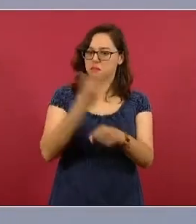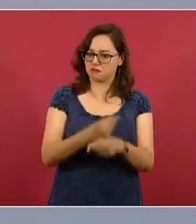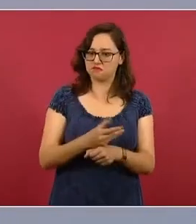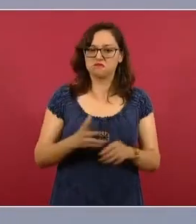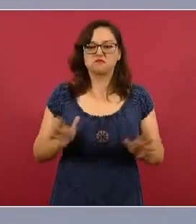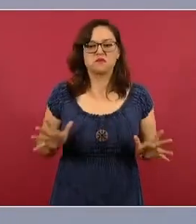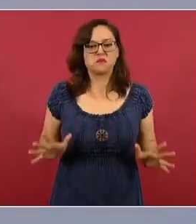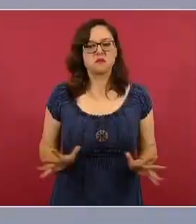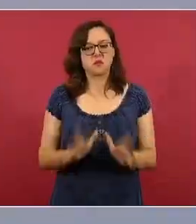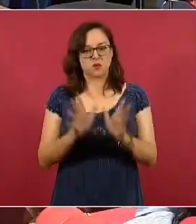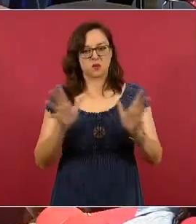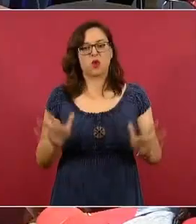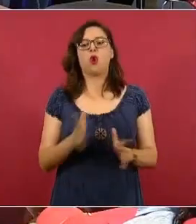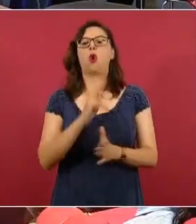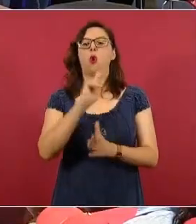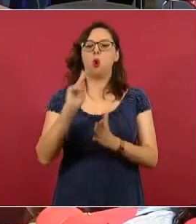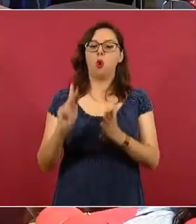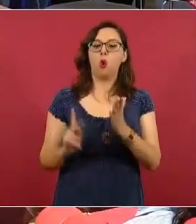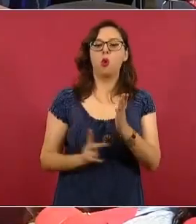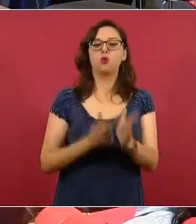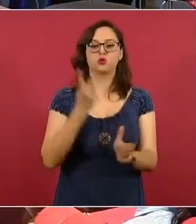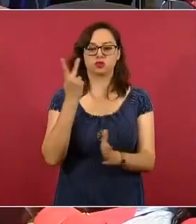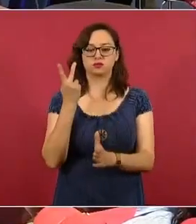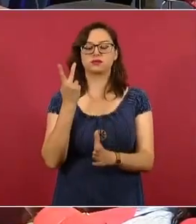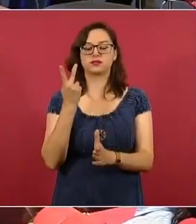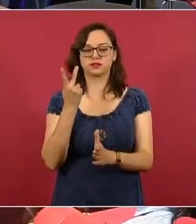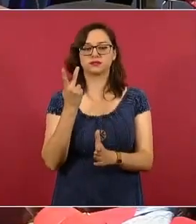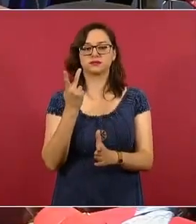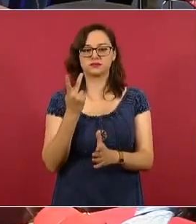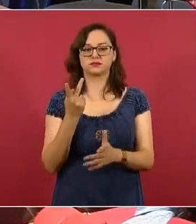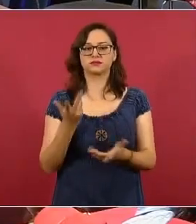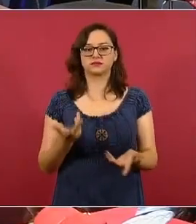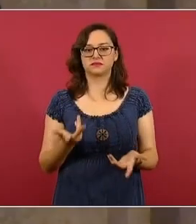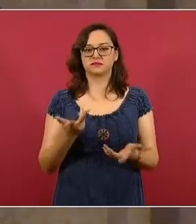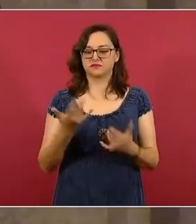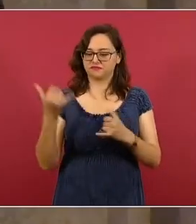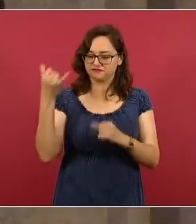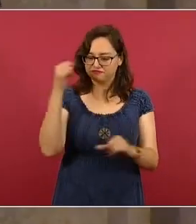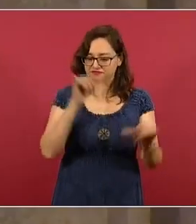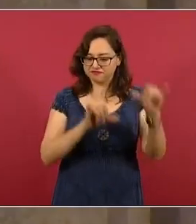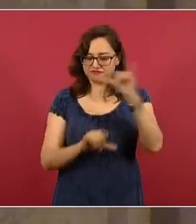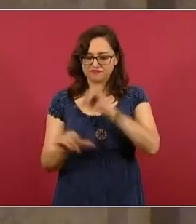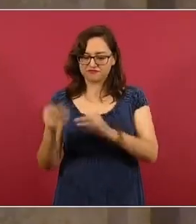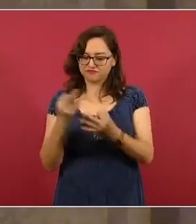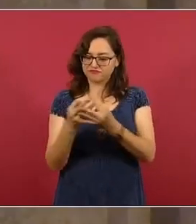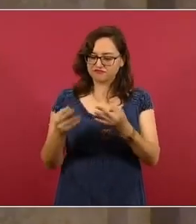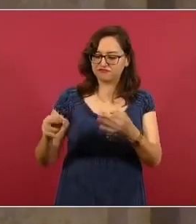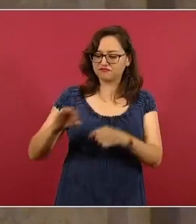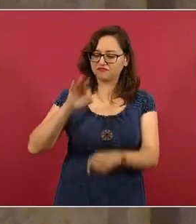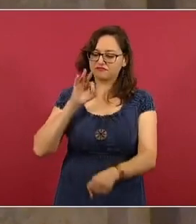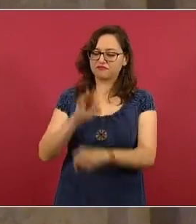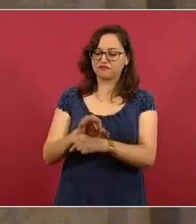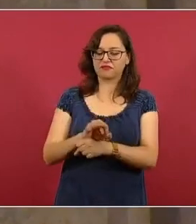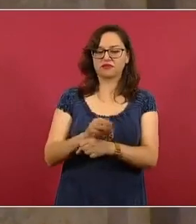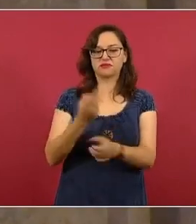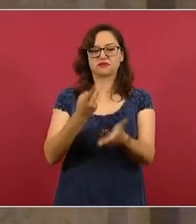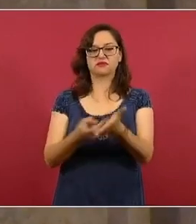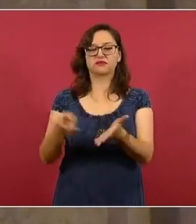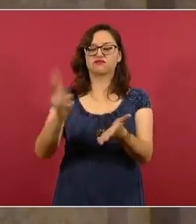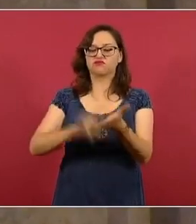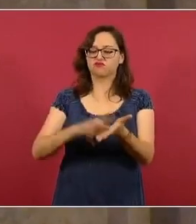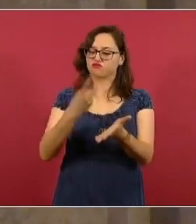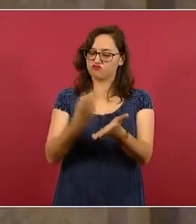para rehabilitar las plantas y producir el doble o el triple de lo que se